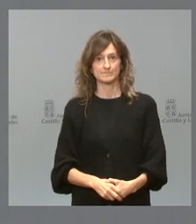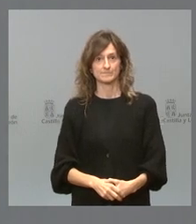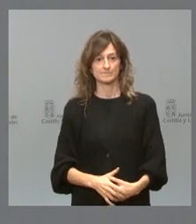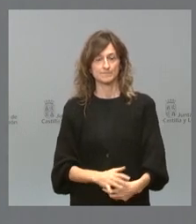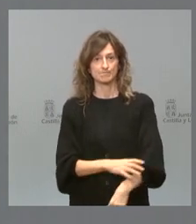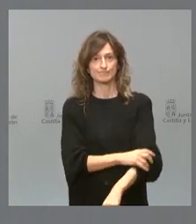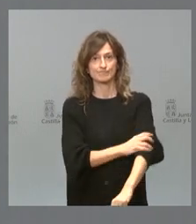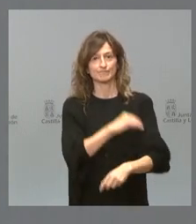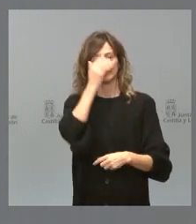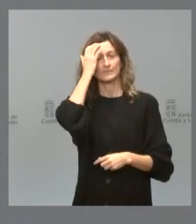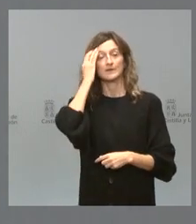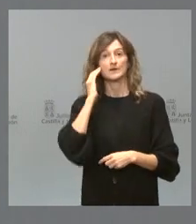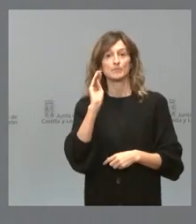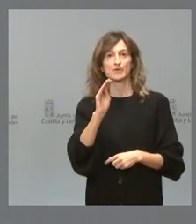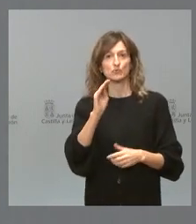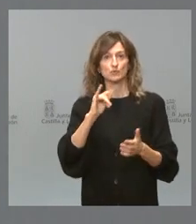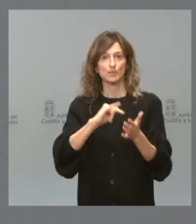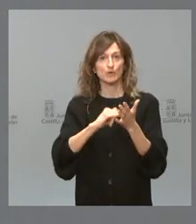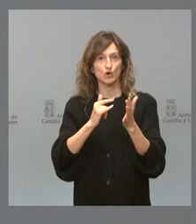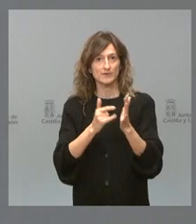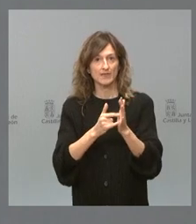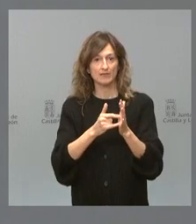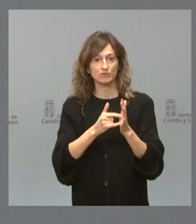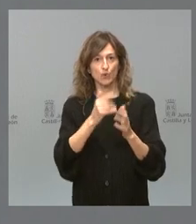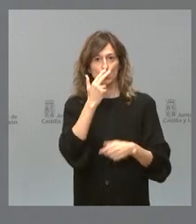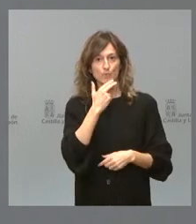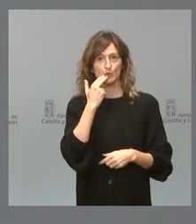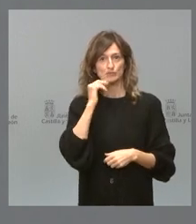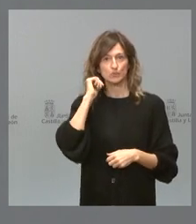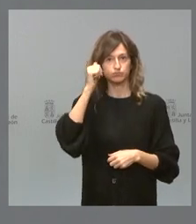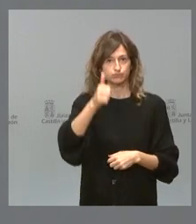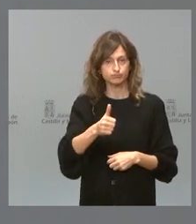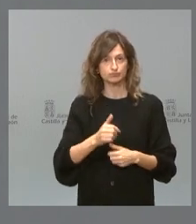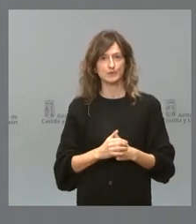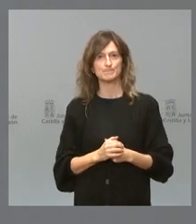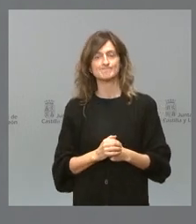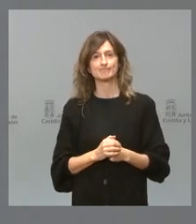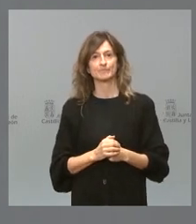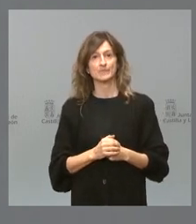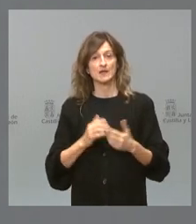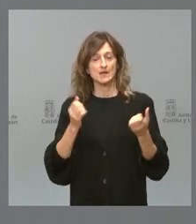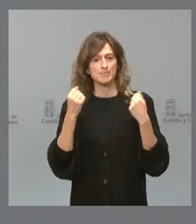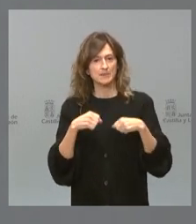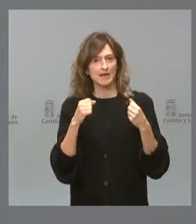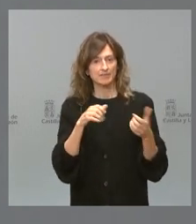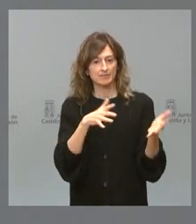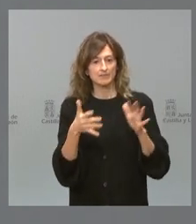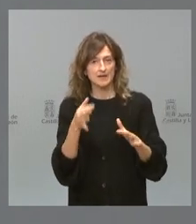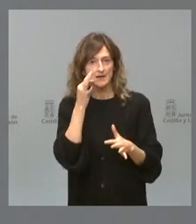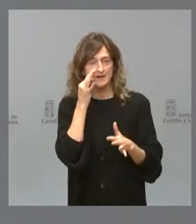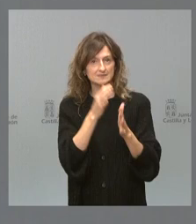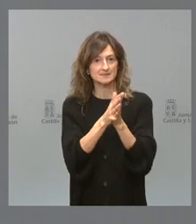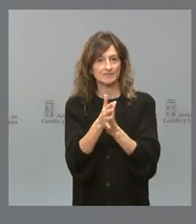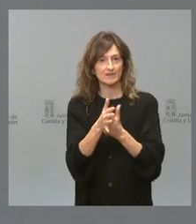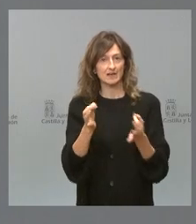es que me refería a que este proyecto lleva mucho tiempo comprometido en marcha no sé en la práctica que supone no sé si nos puede decir